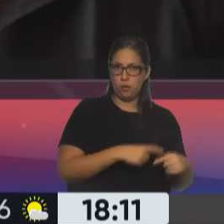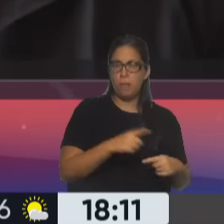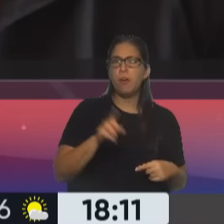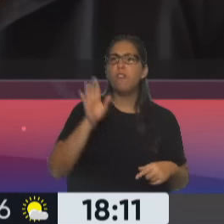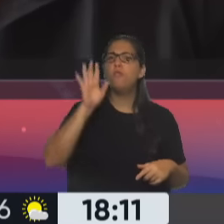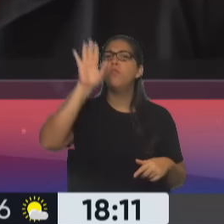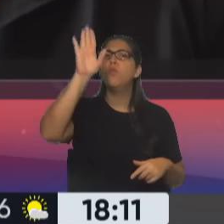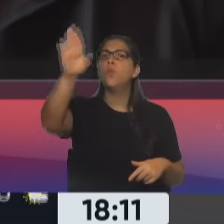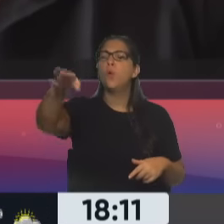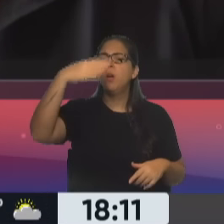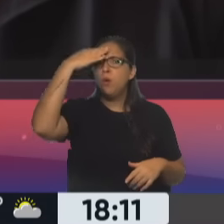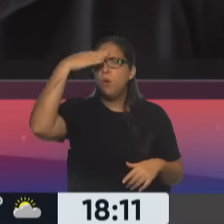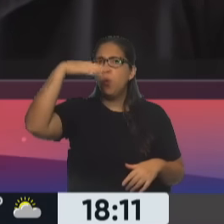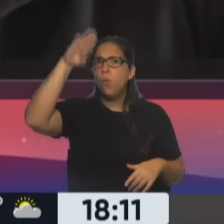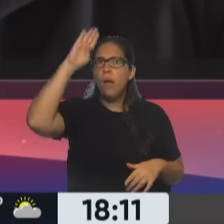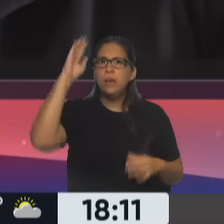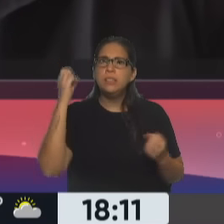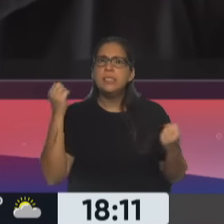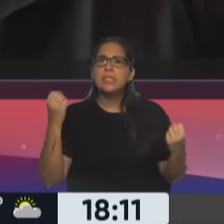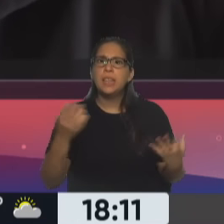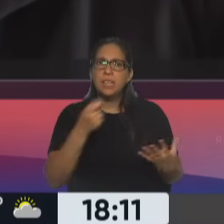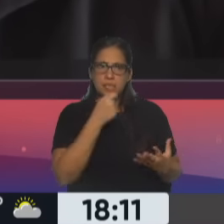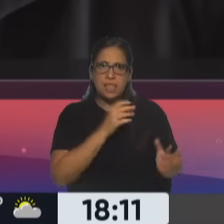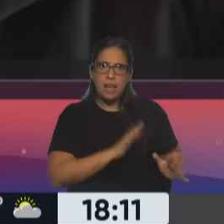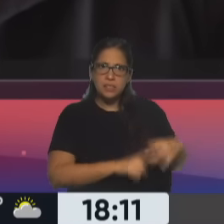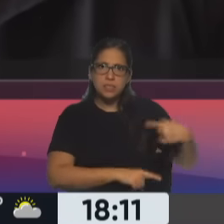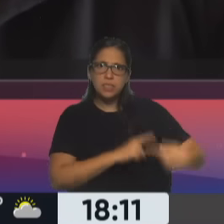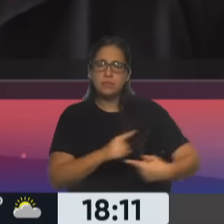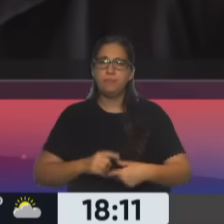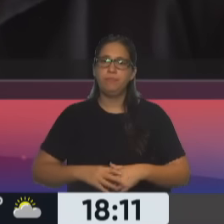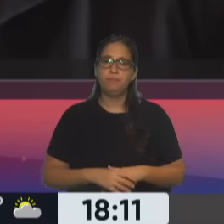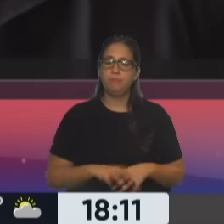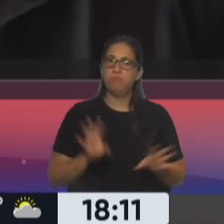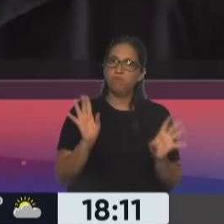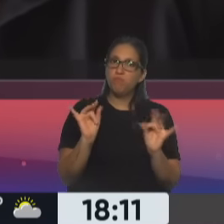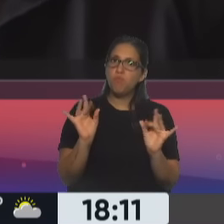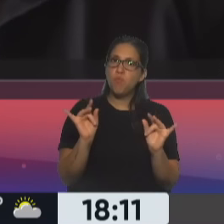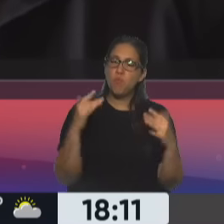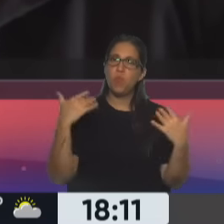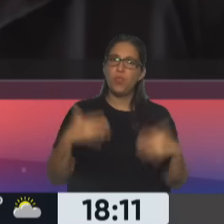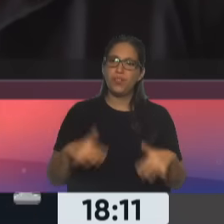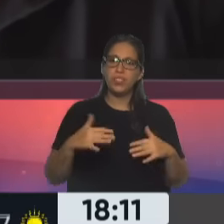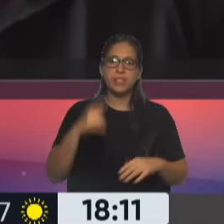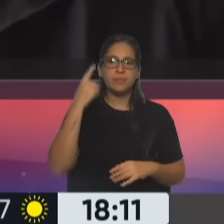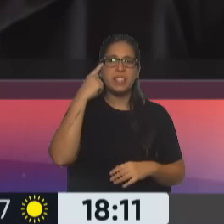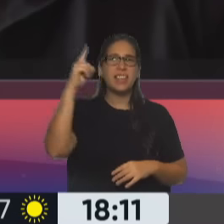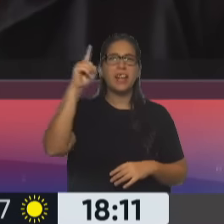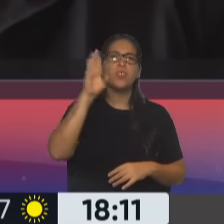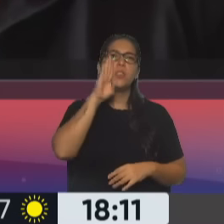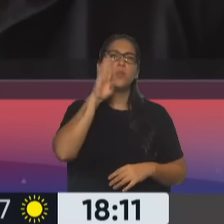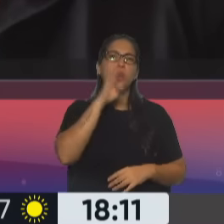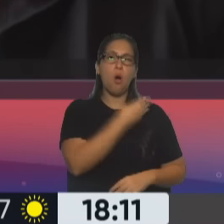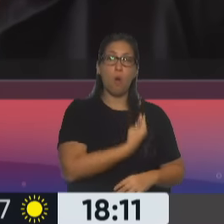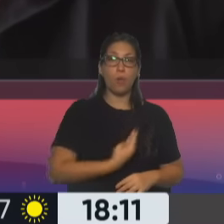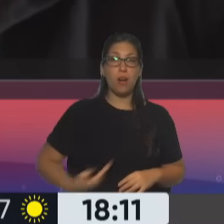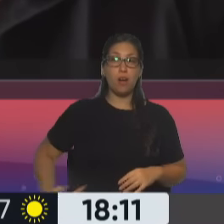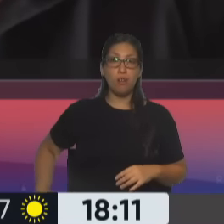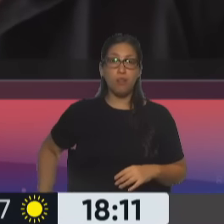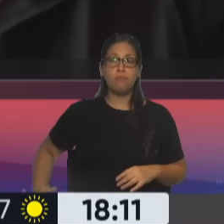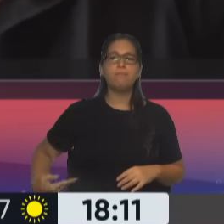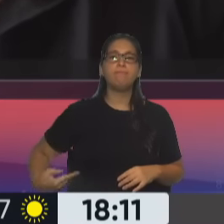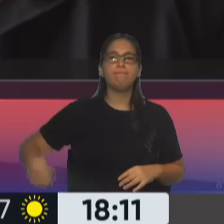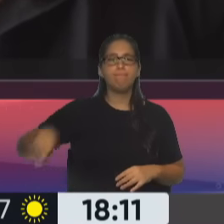de Cuba, teniendo en cuenta este presente, Mauro? Es muy difícil, me parece que el gobierno de Estados Unidos va a